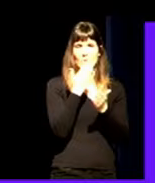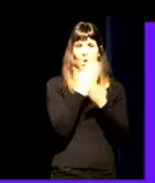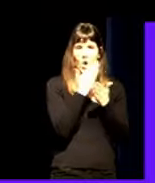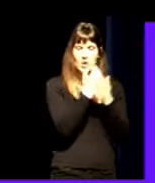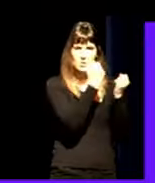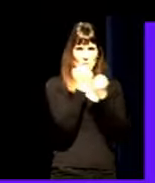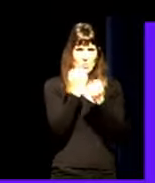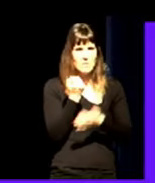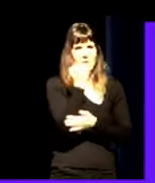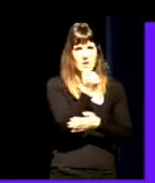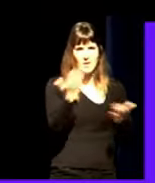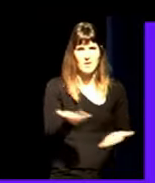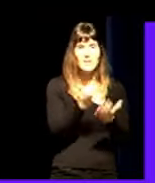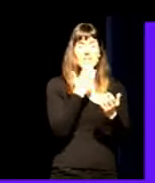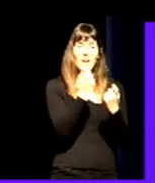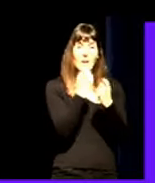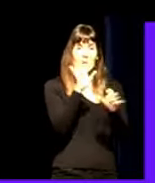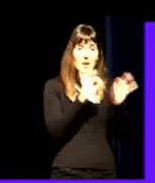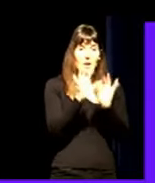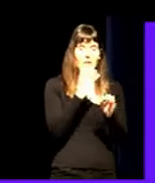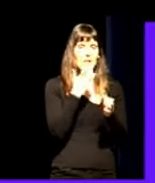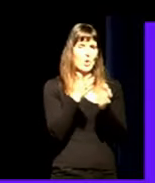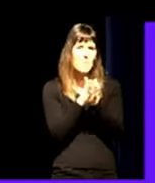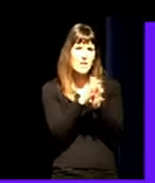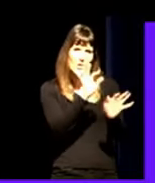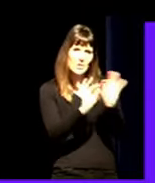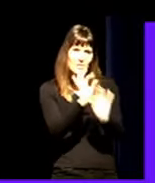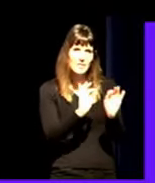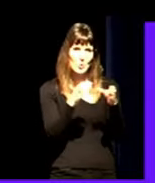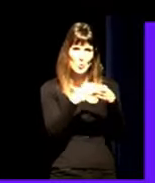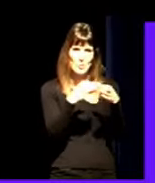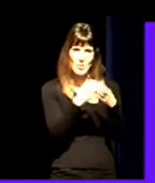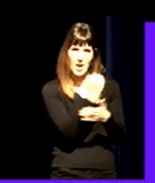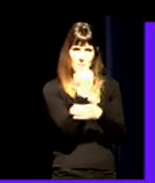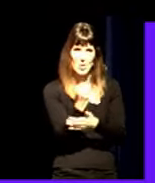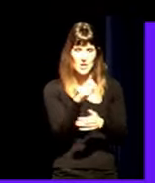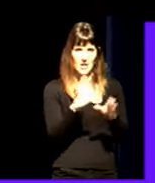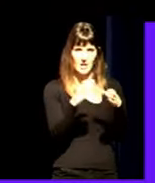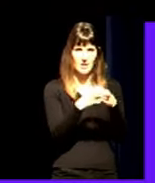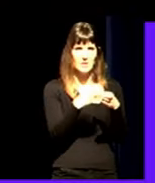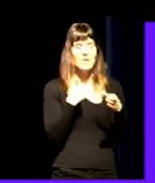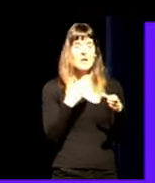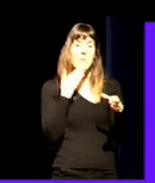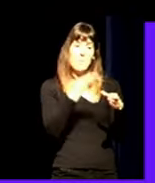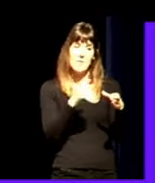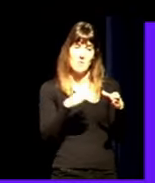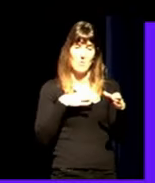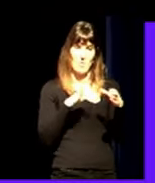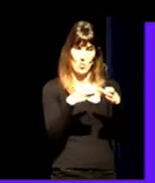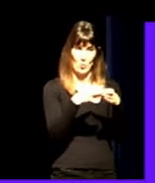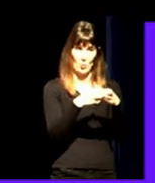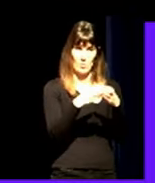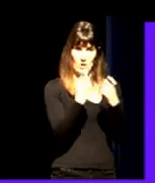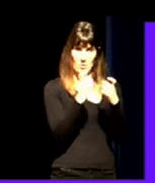si los alumnos y las alumnas son elegidos por sus compañeros y compañeras, les están haciendo un encargo, les están diciendo, oye